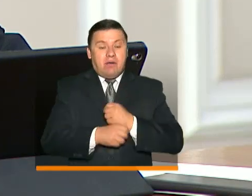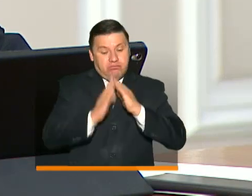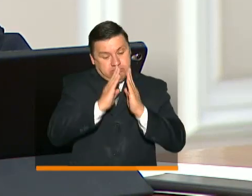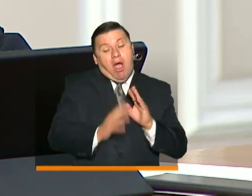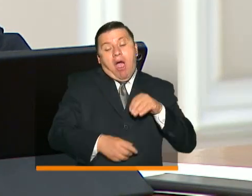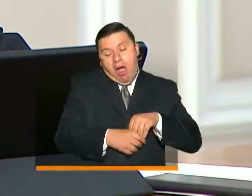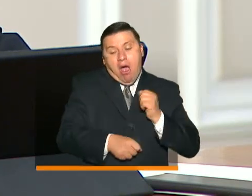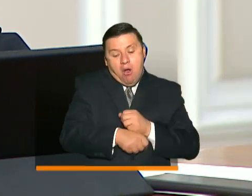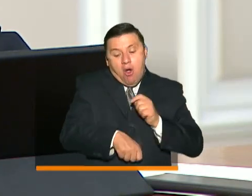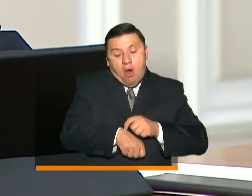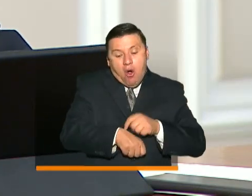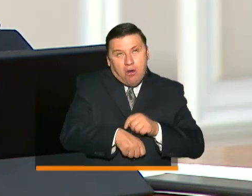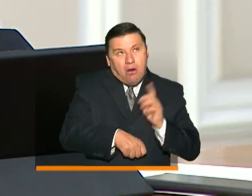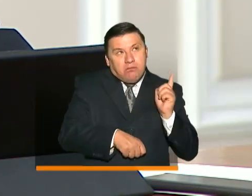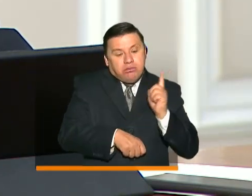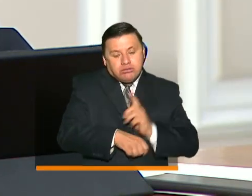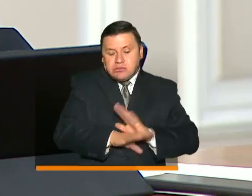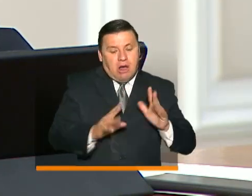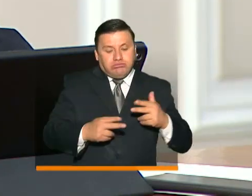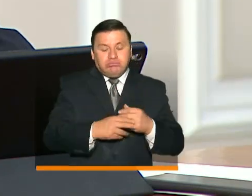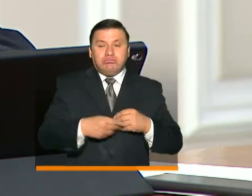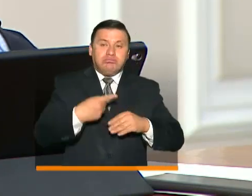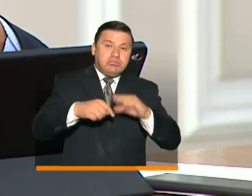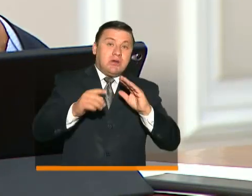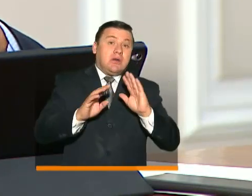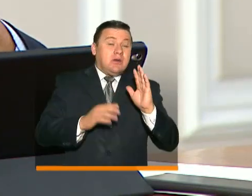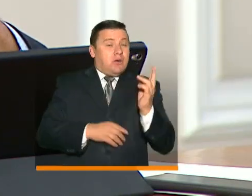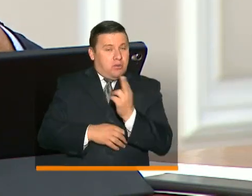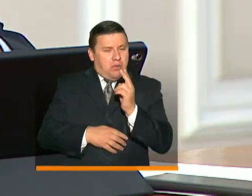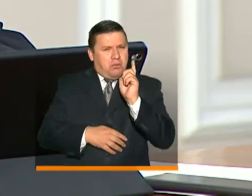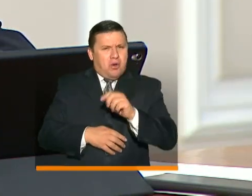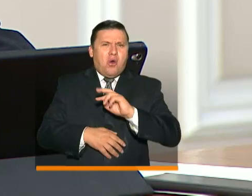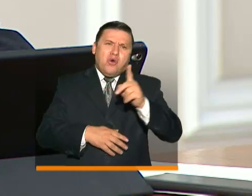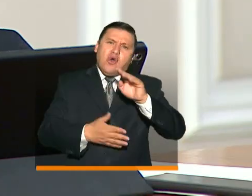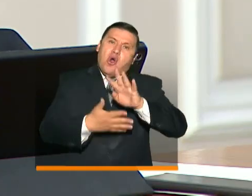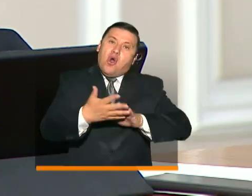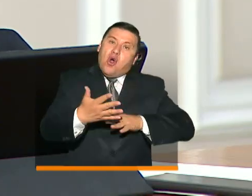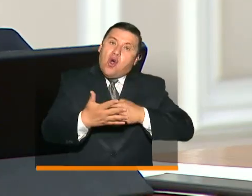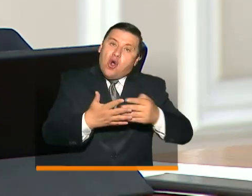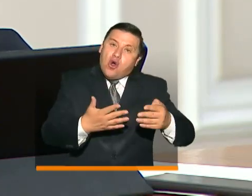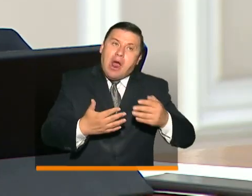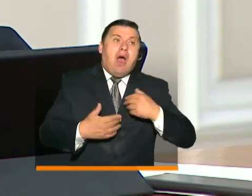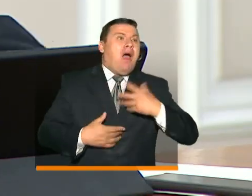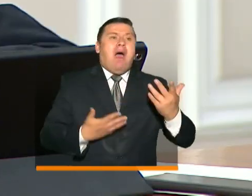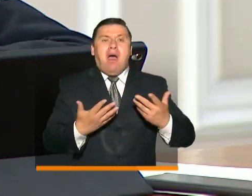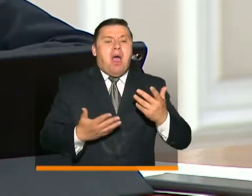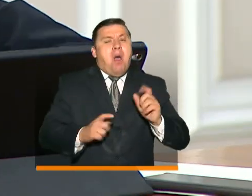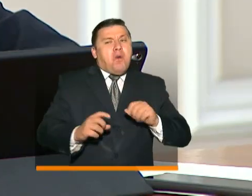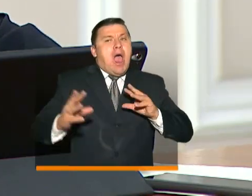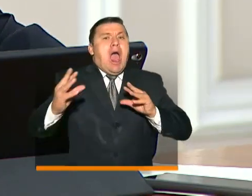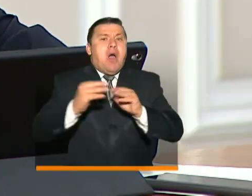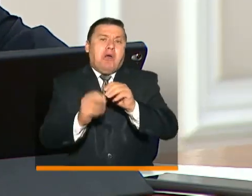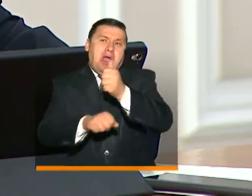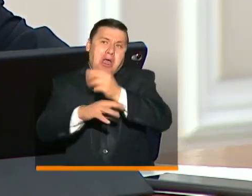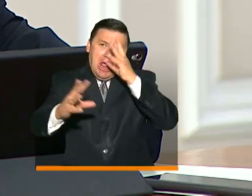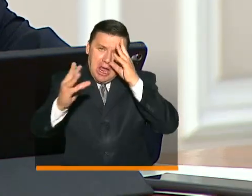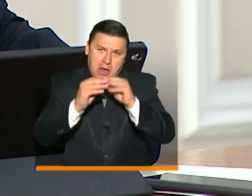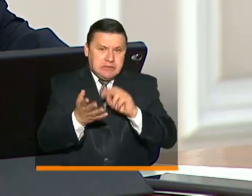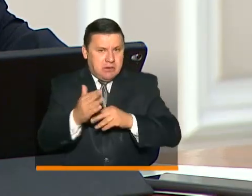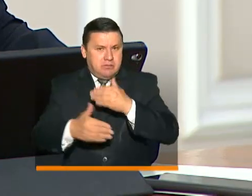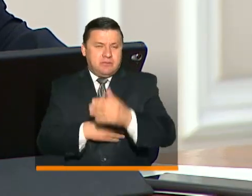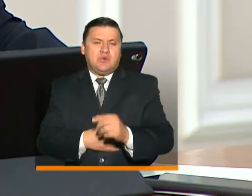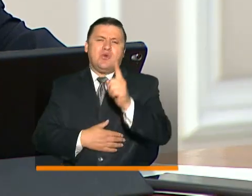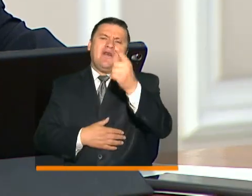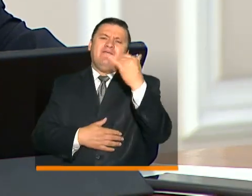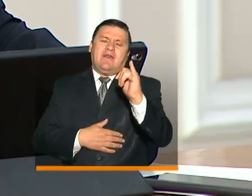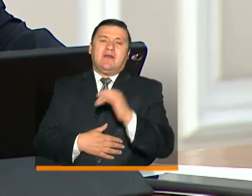en el contrato de trabajo. Y reiteramos, pueden utilizar otros horarios, pero concertados, y de esa manera podemos avanzar. Y por